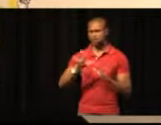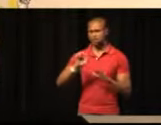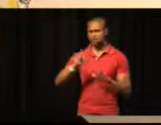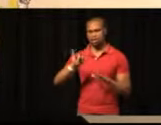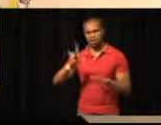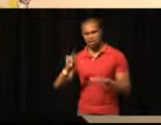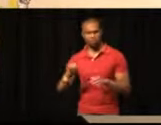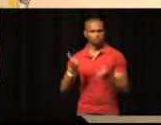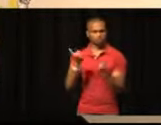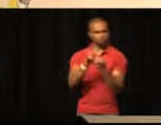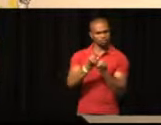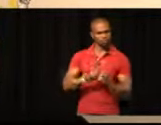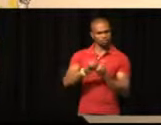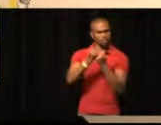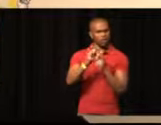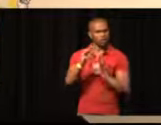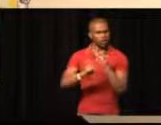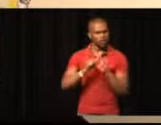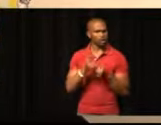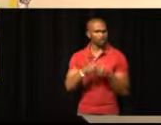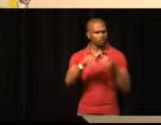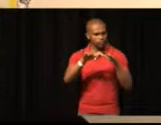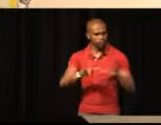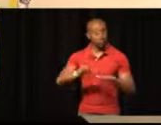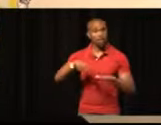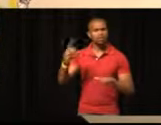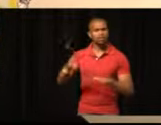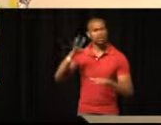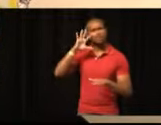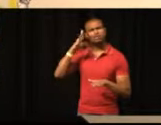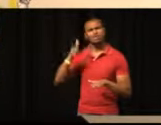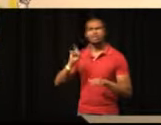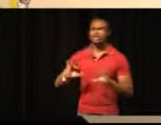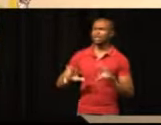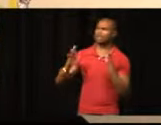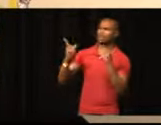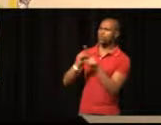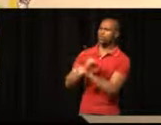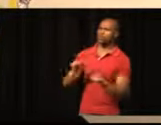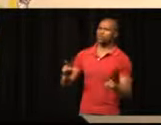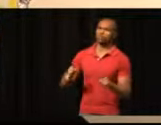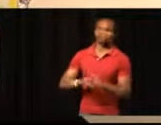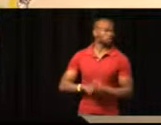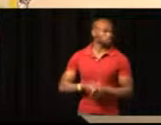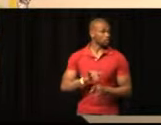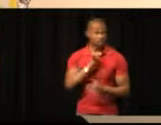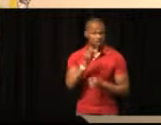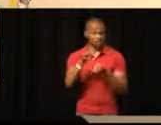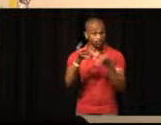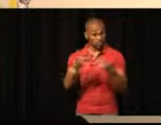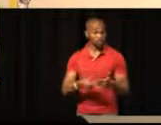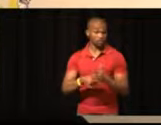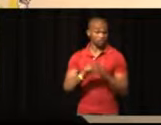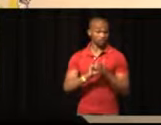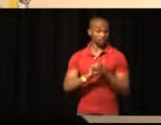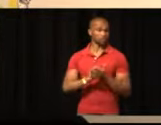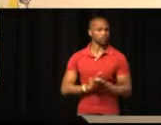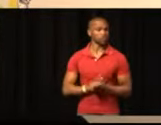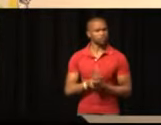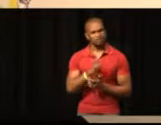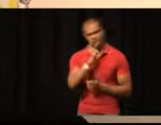con el legado, y usted defiende justamente cuál va a ser el legado para después decidir si va a recibirse un evento o